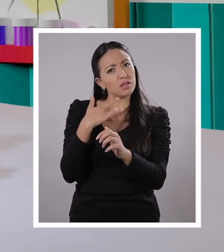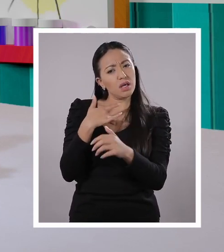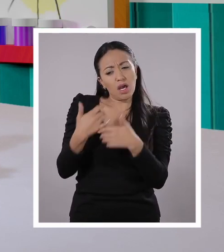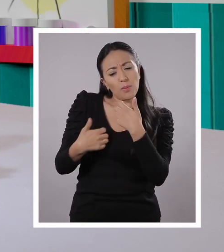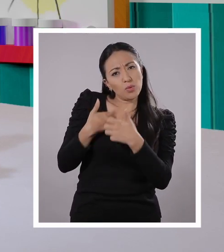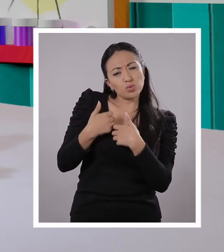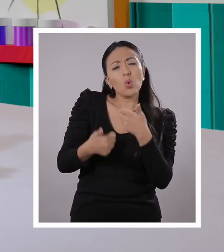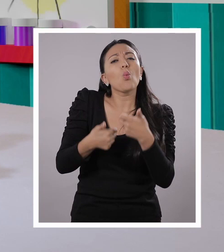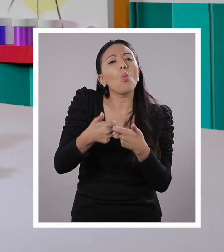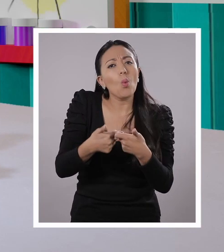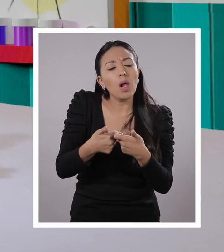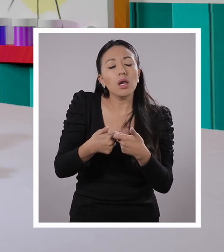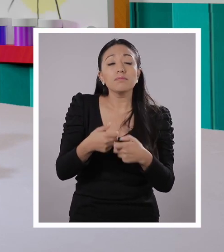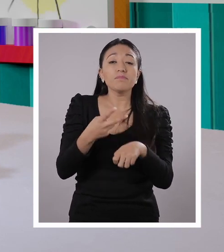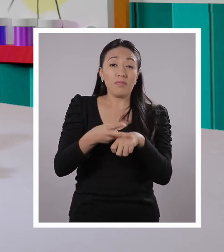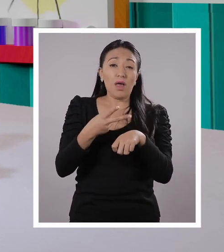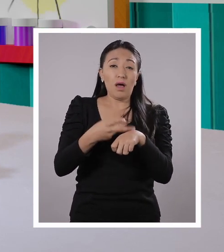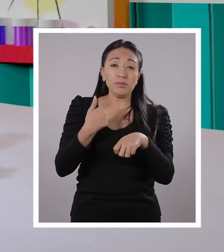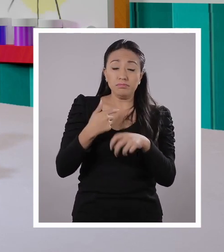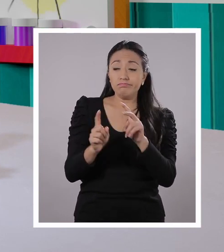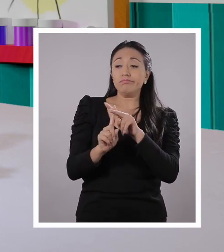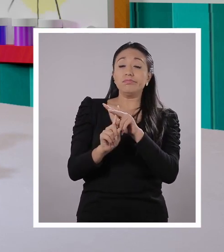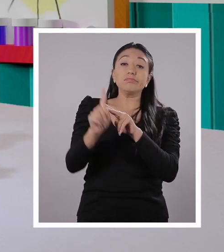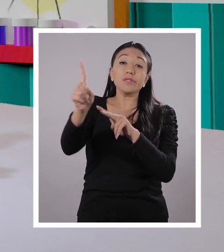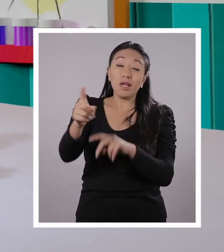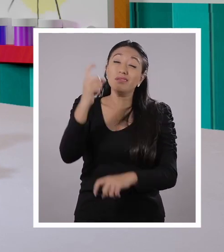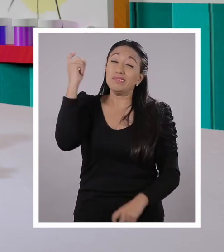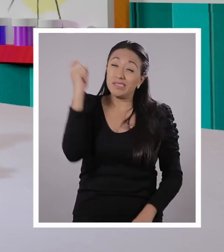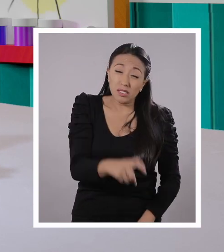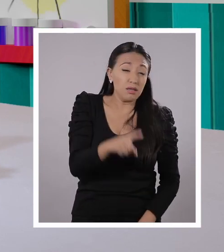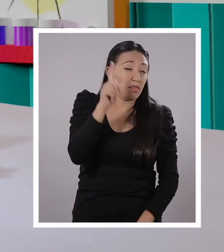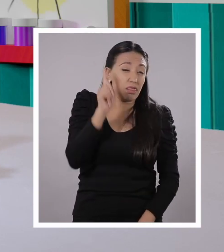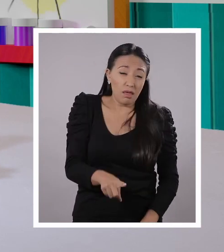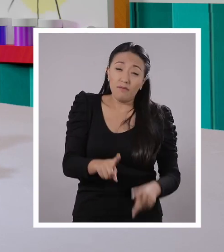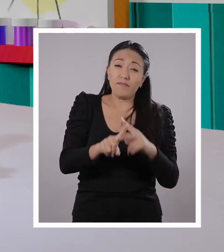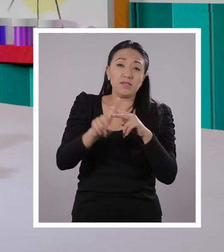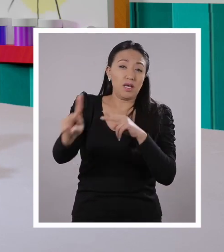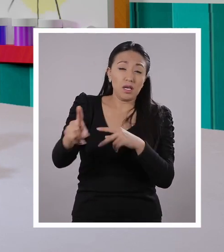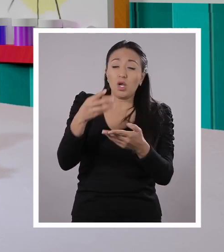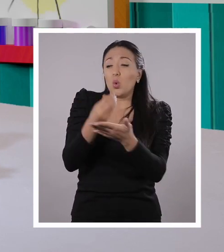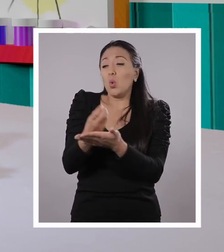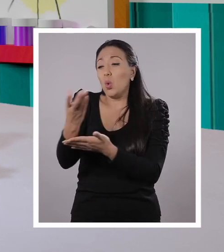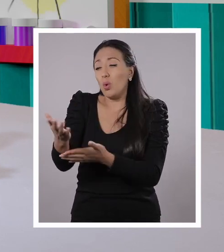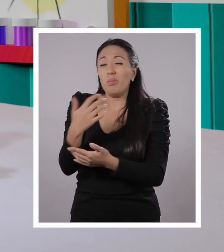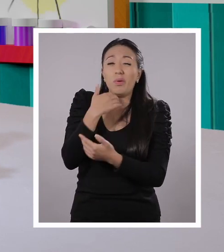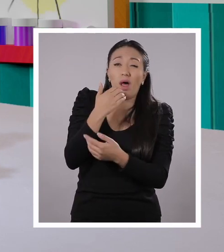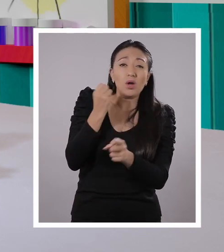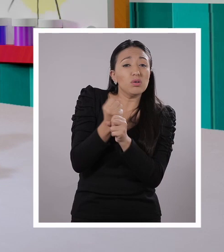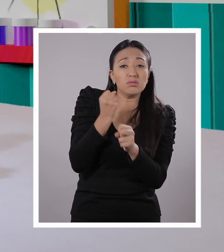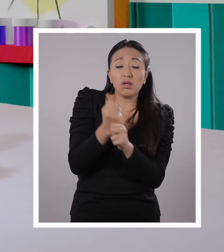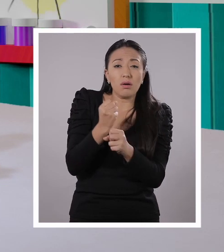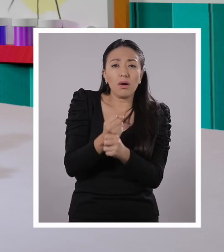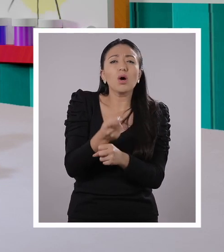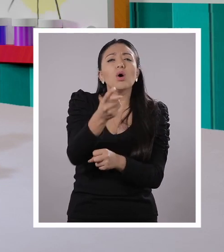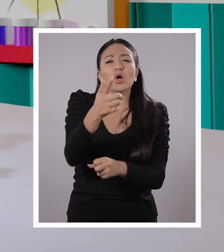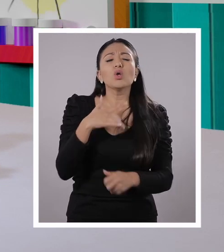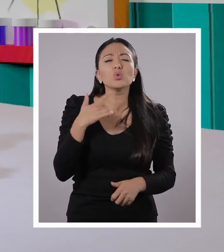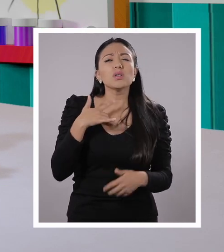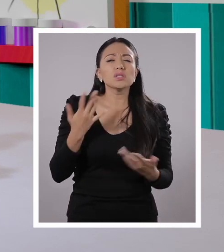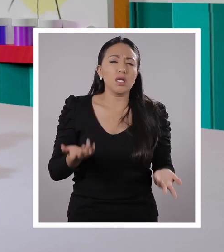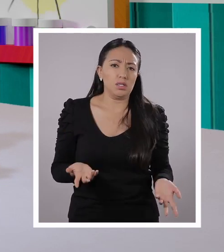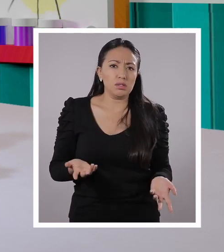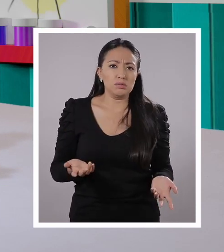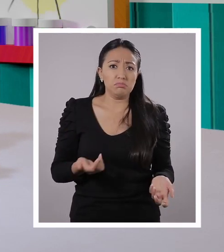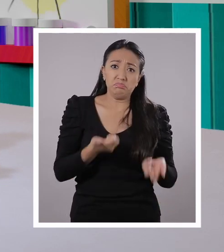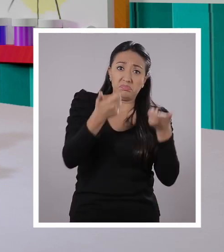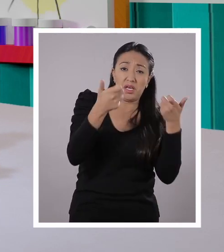les visita? Usualmente, cuando una persona tiene que salir, porque a veces tenemos que salir por hacer compras o porque hay que trabajar, ¿cómo se sienten